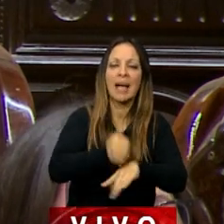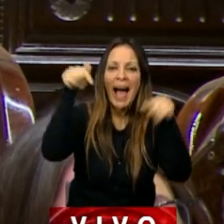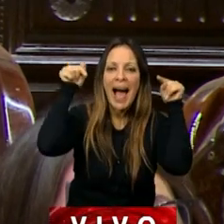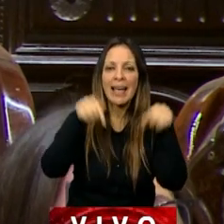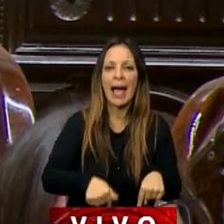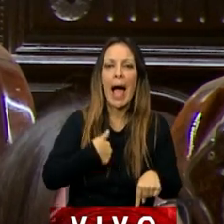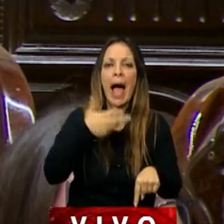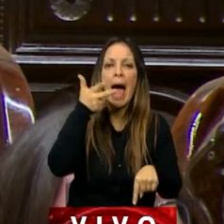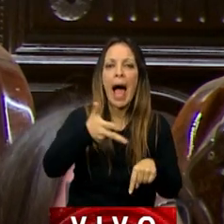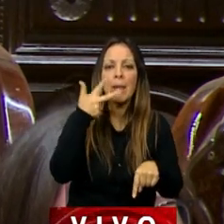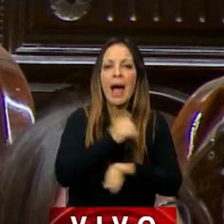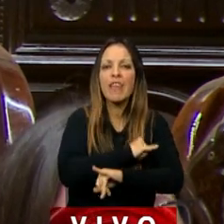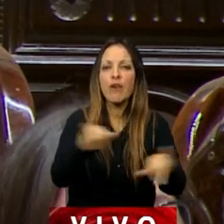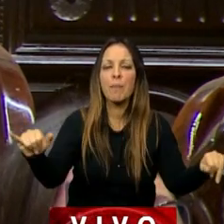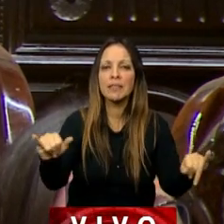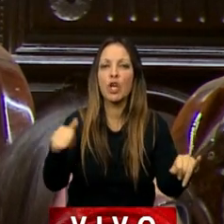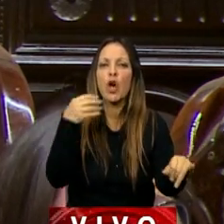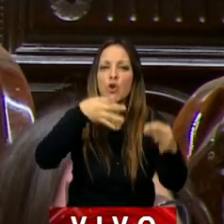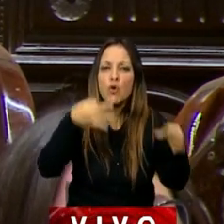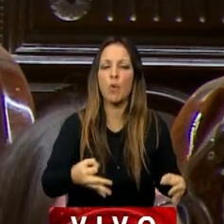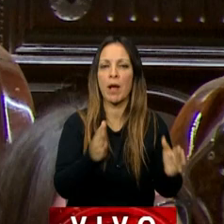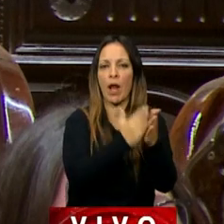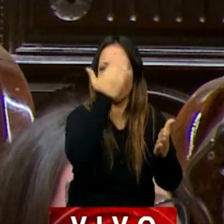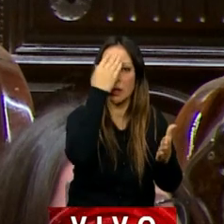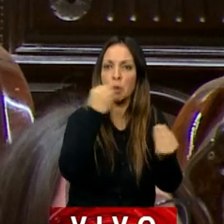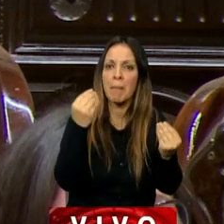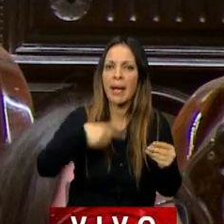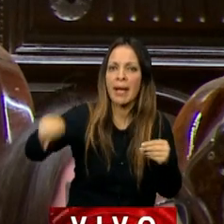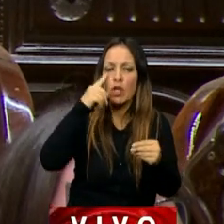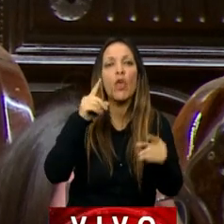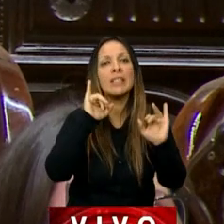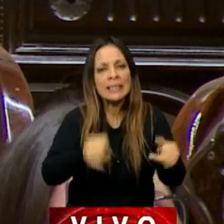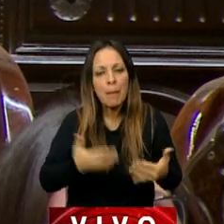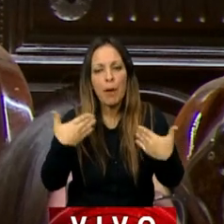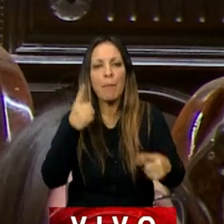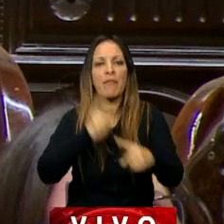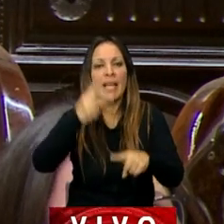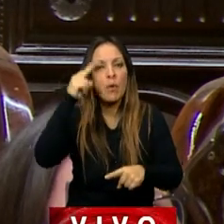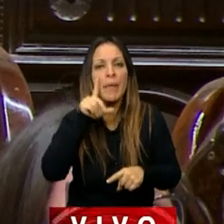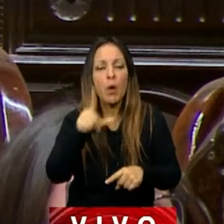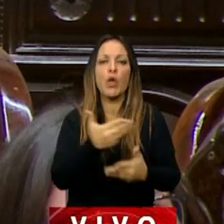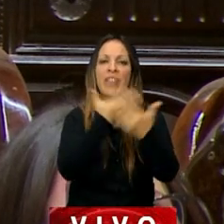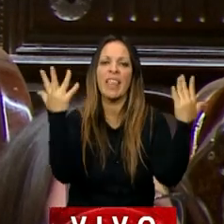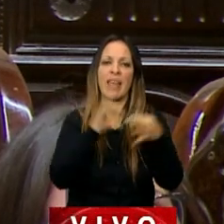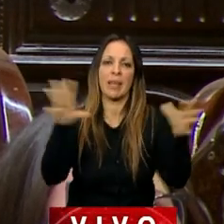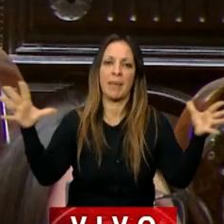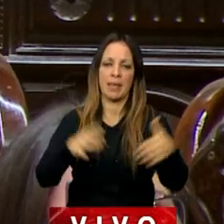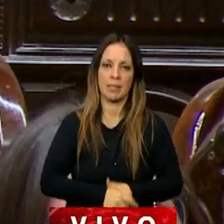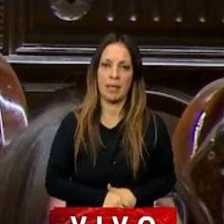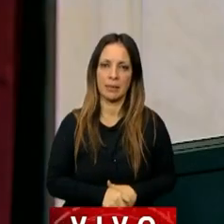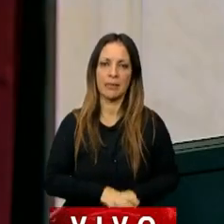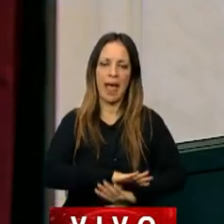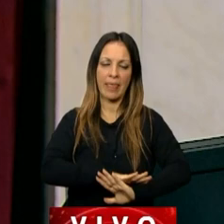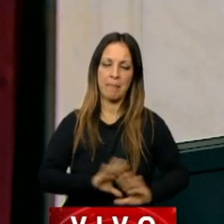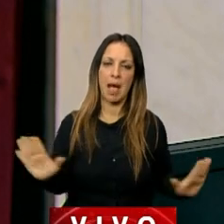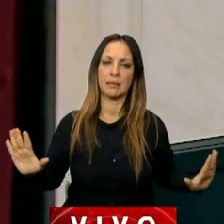cumplir con la Constitución argentina para que todos podamos festejar el 9 de julio, Día de la Independencia.